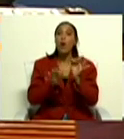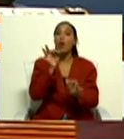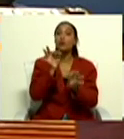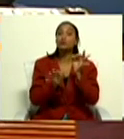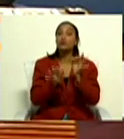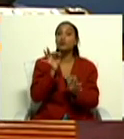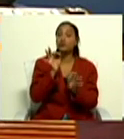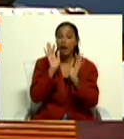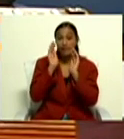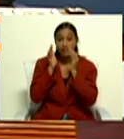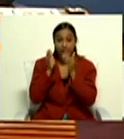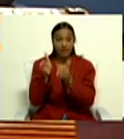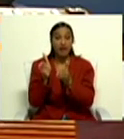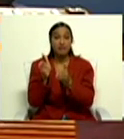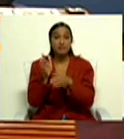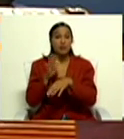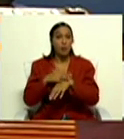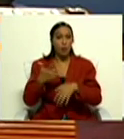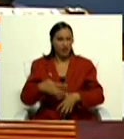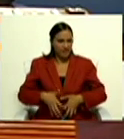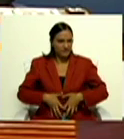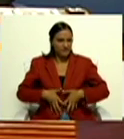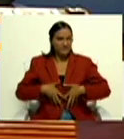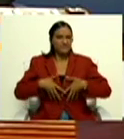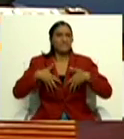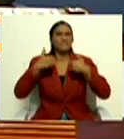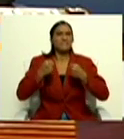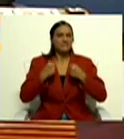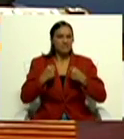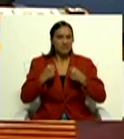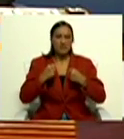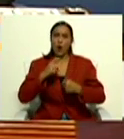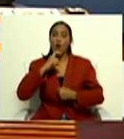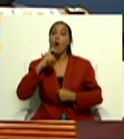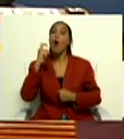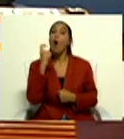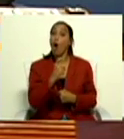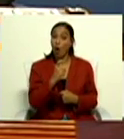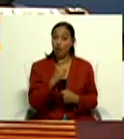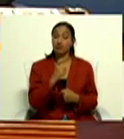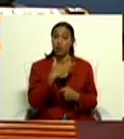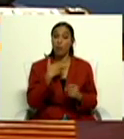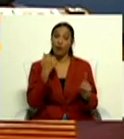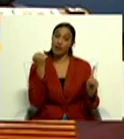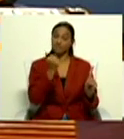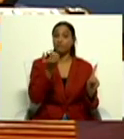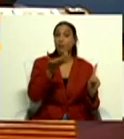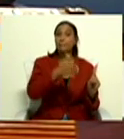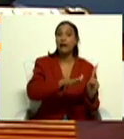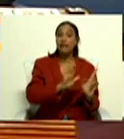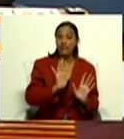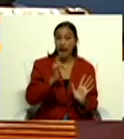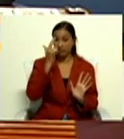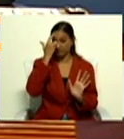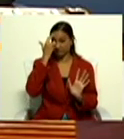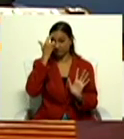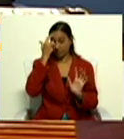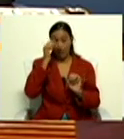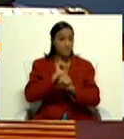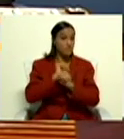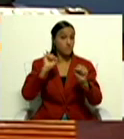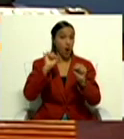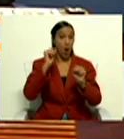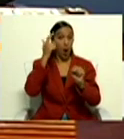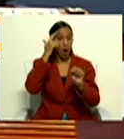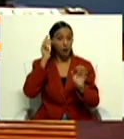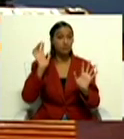la desesperación es la madre del odio y el crimen. Y obviamente con la envidia, con todo esto que